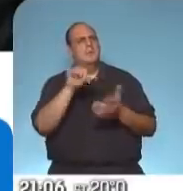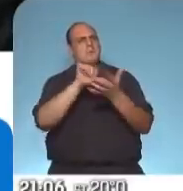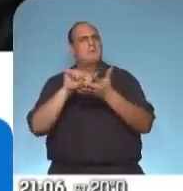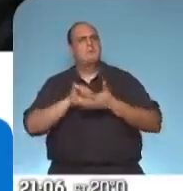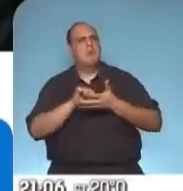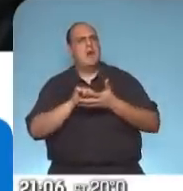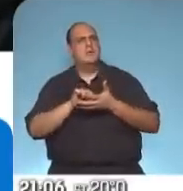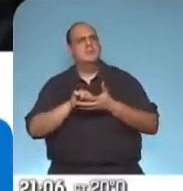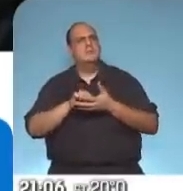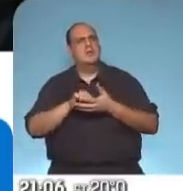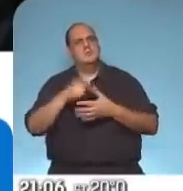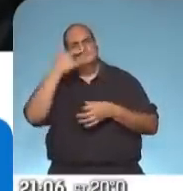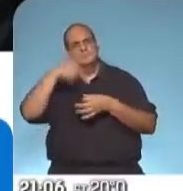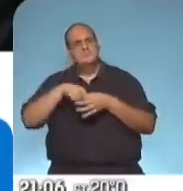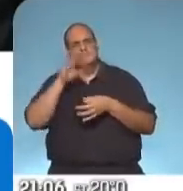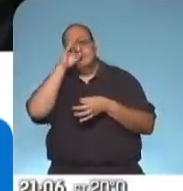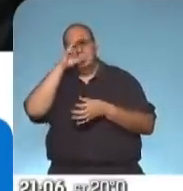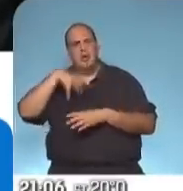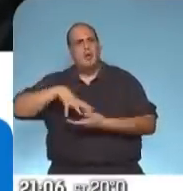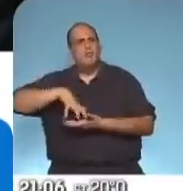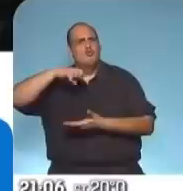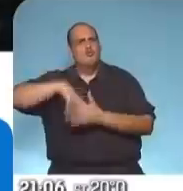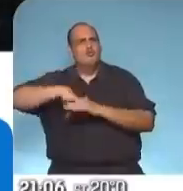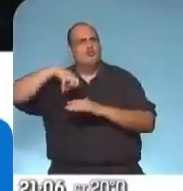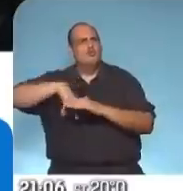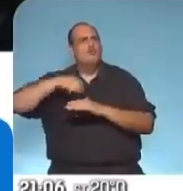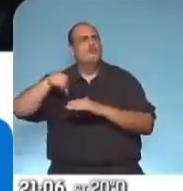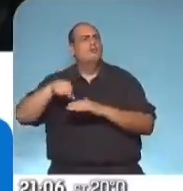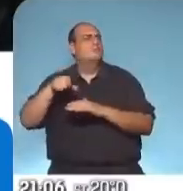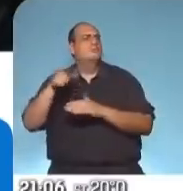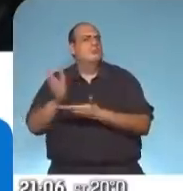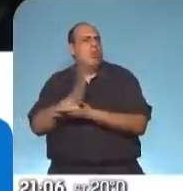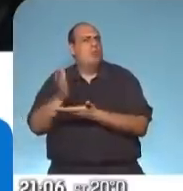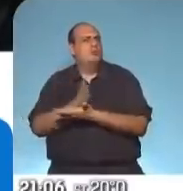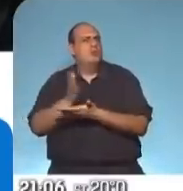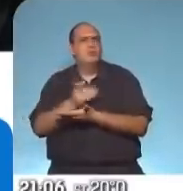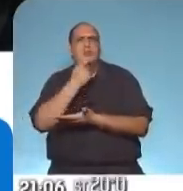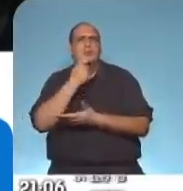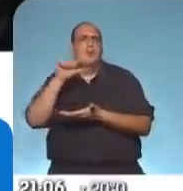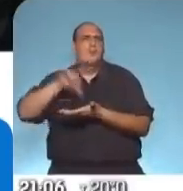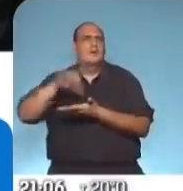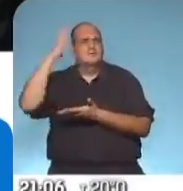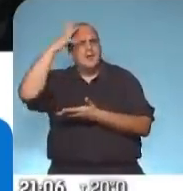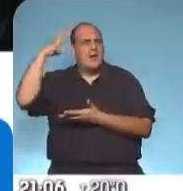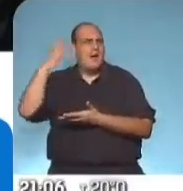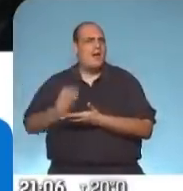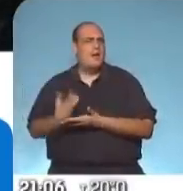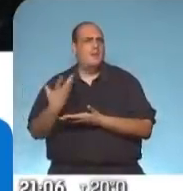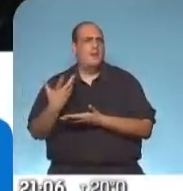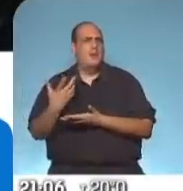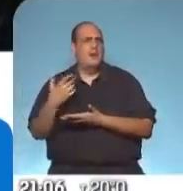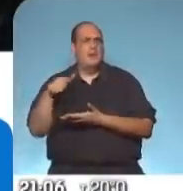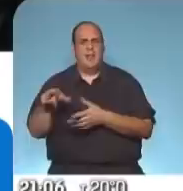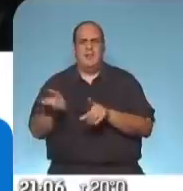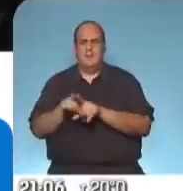países productores de petróleo, como en el caso de Arabia, por ejemplo, para que no les suceda lo mismo que sucedió hoy, que el precio del